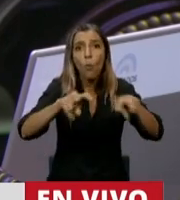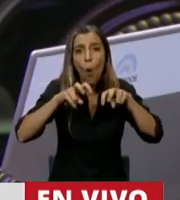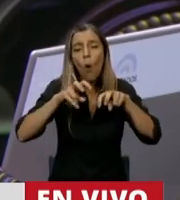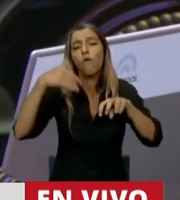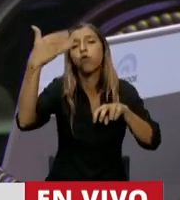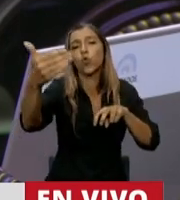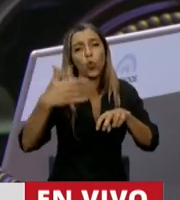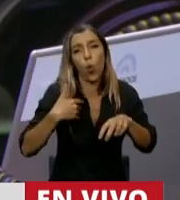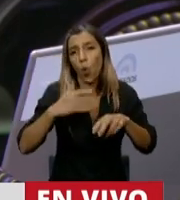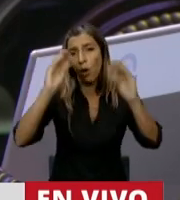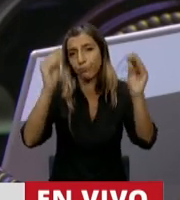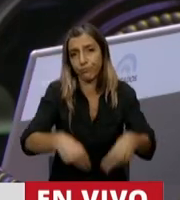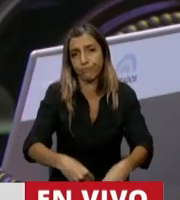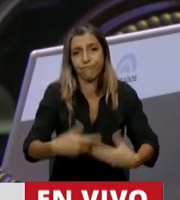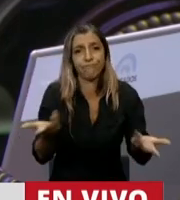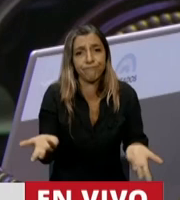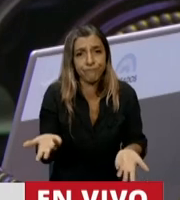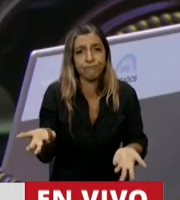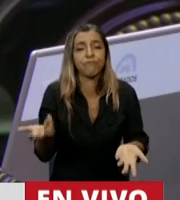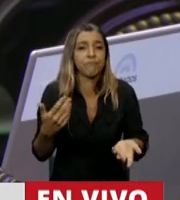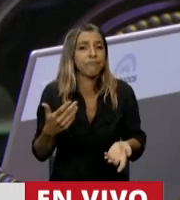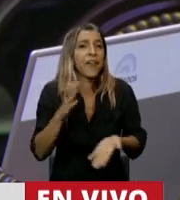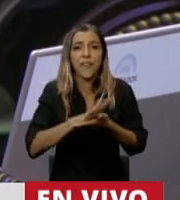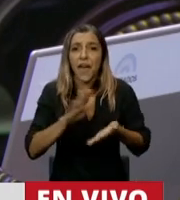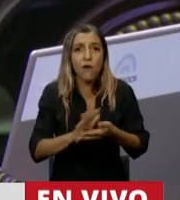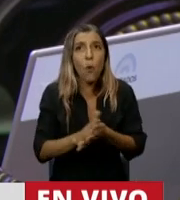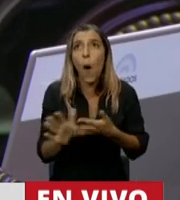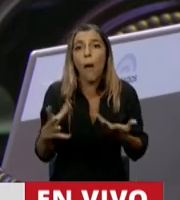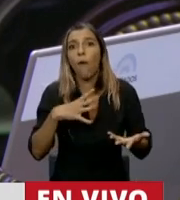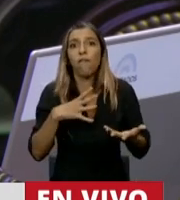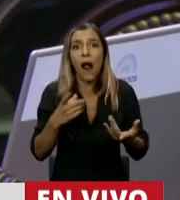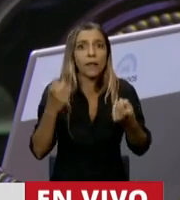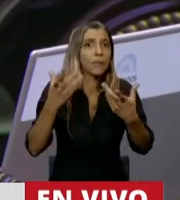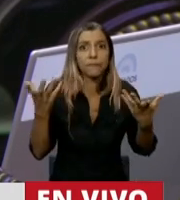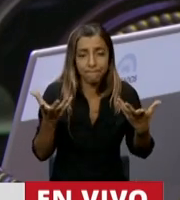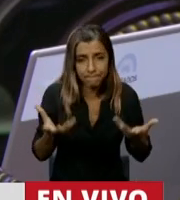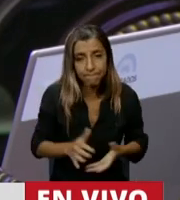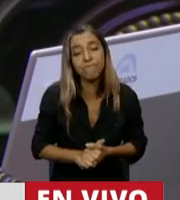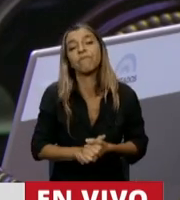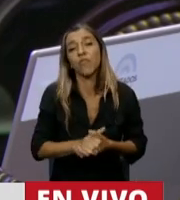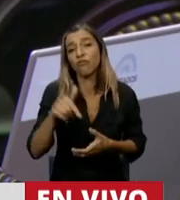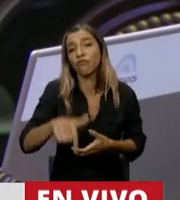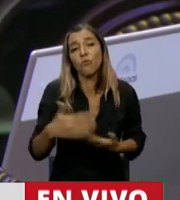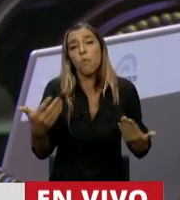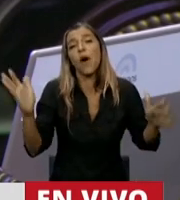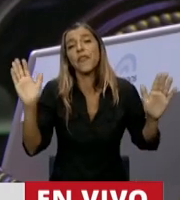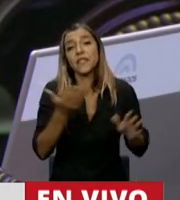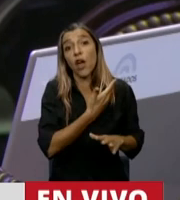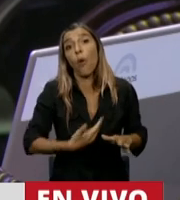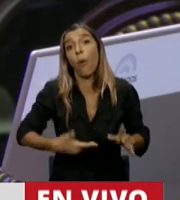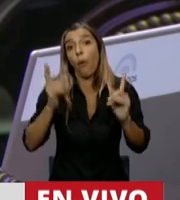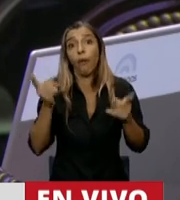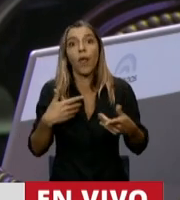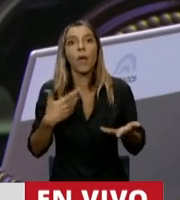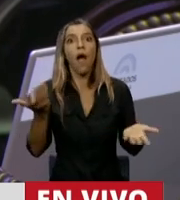Digo pan para hoy porque con este número mayor de contribuyentes se va a sorprender y quizás se enamore el gobierno